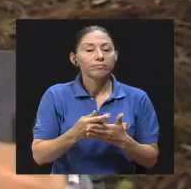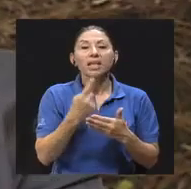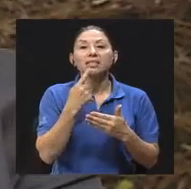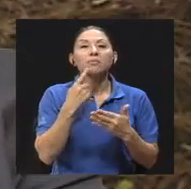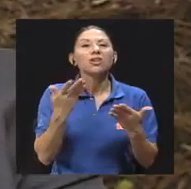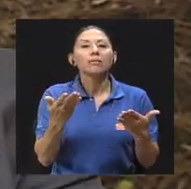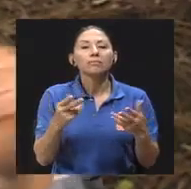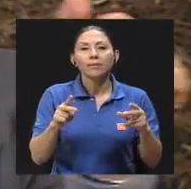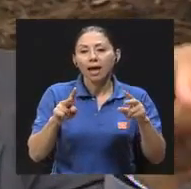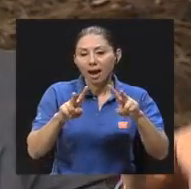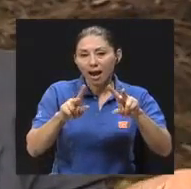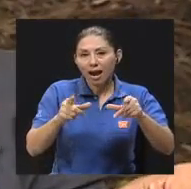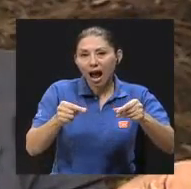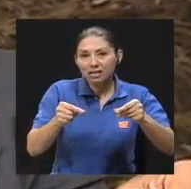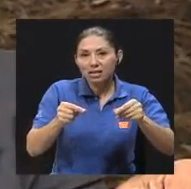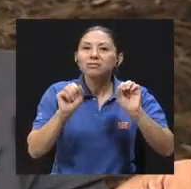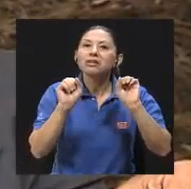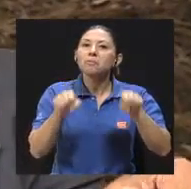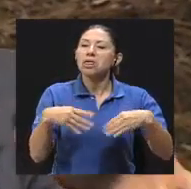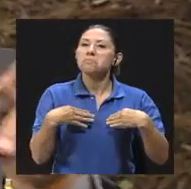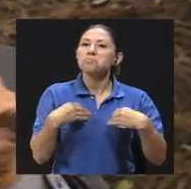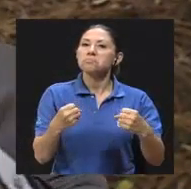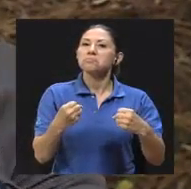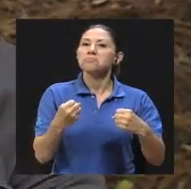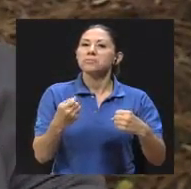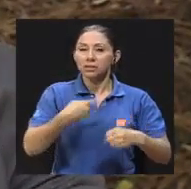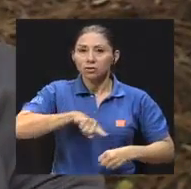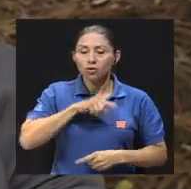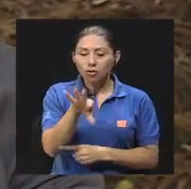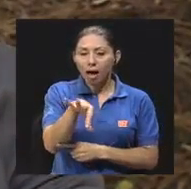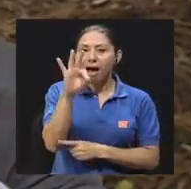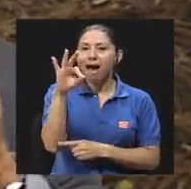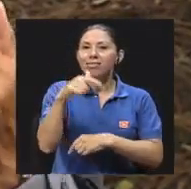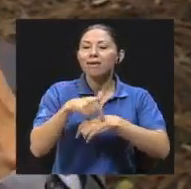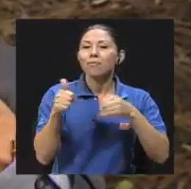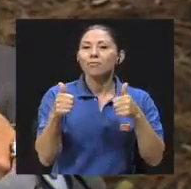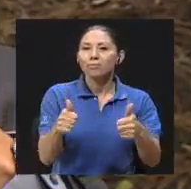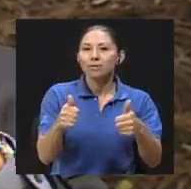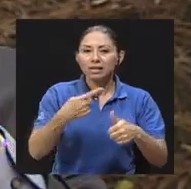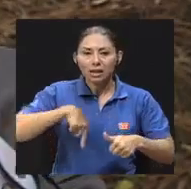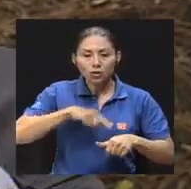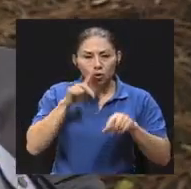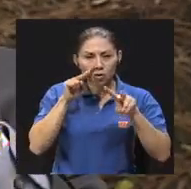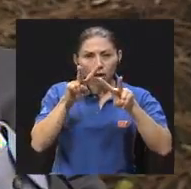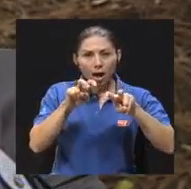cura si lo encontramos a tiempo. Si lo diagnosticamos a tiempo y se le hace